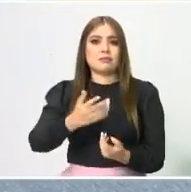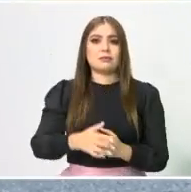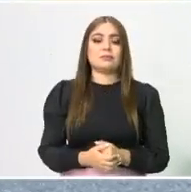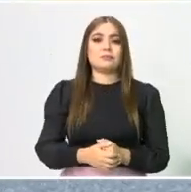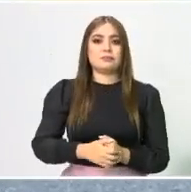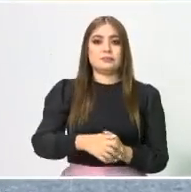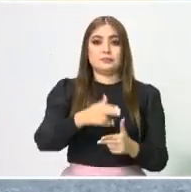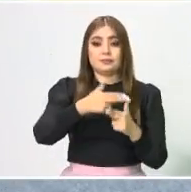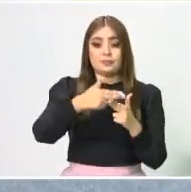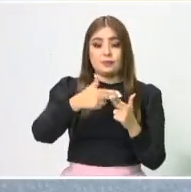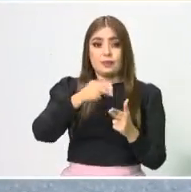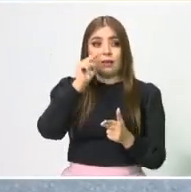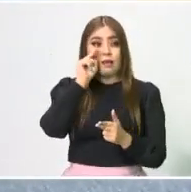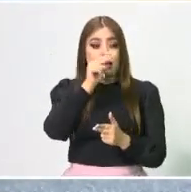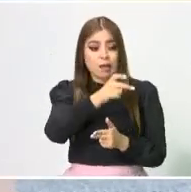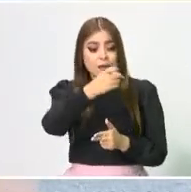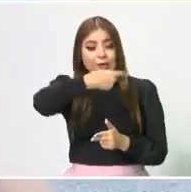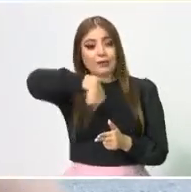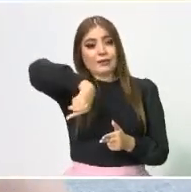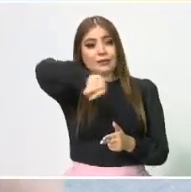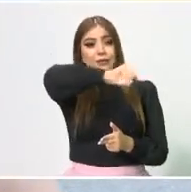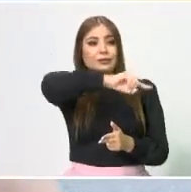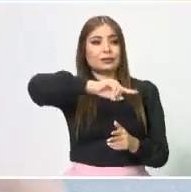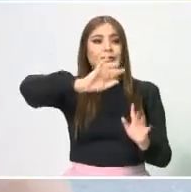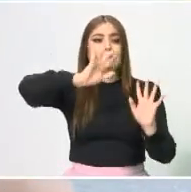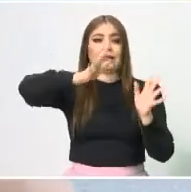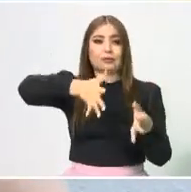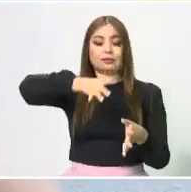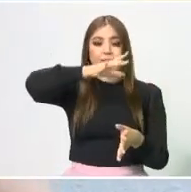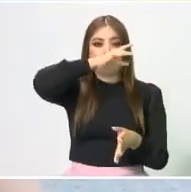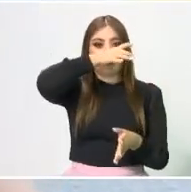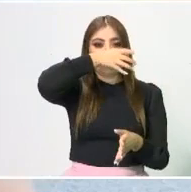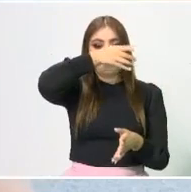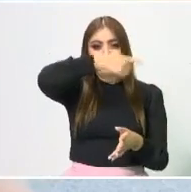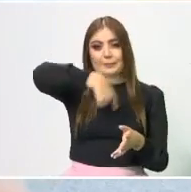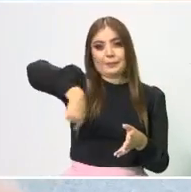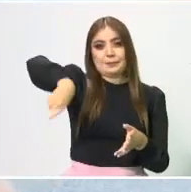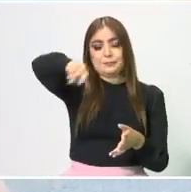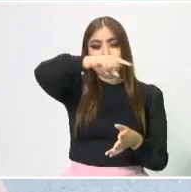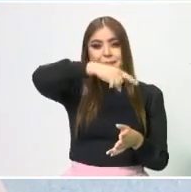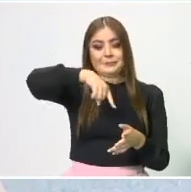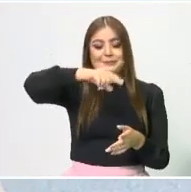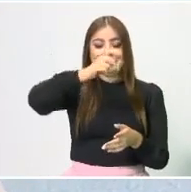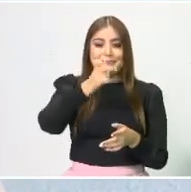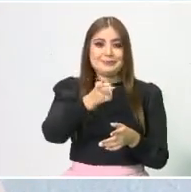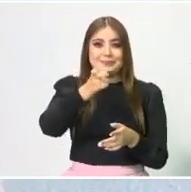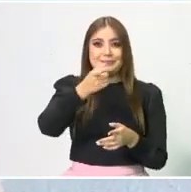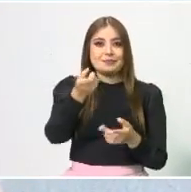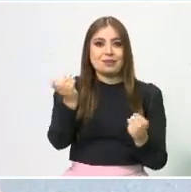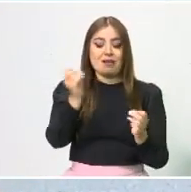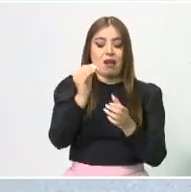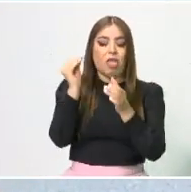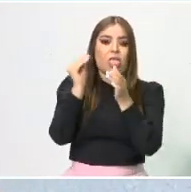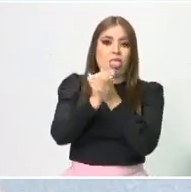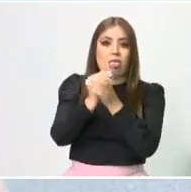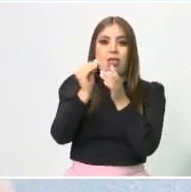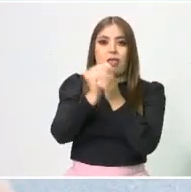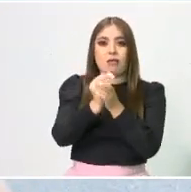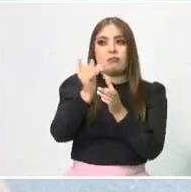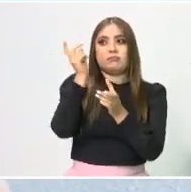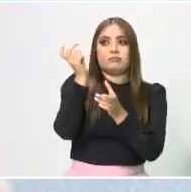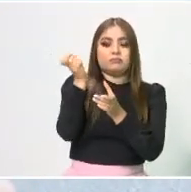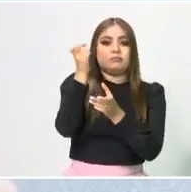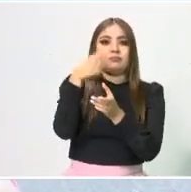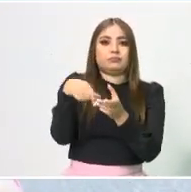hasta que ya ven estas medidas de presión para evitar que, pues bueno, no hagan caso omiso a las autoridades.